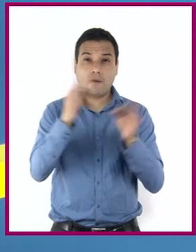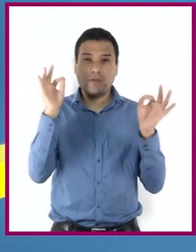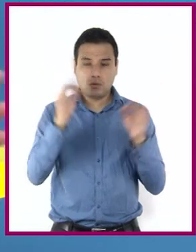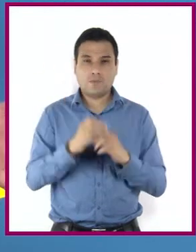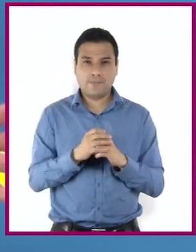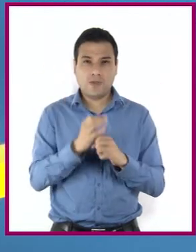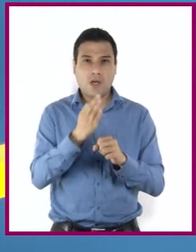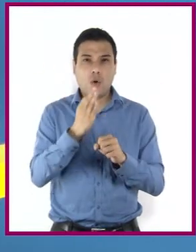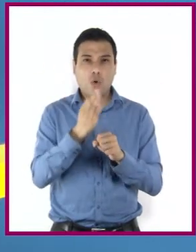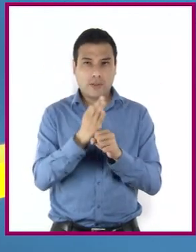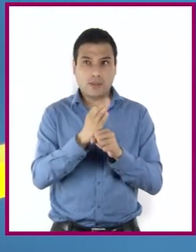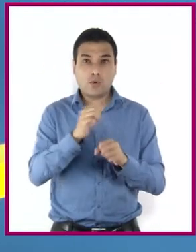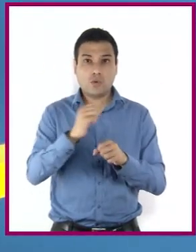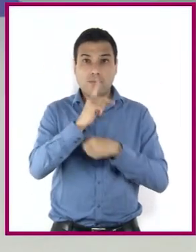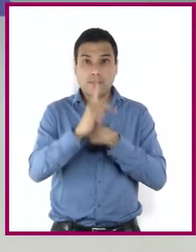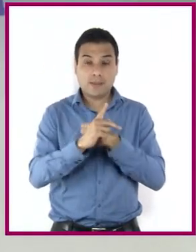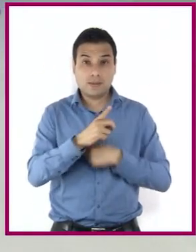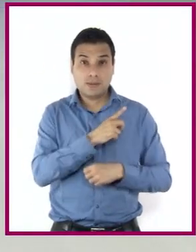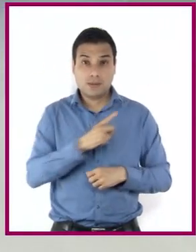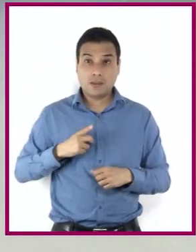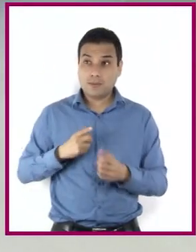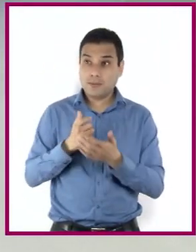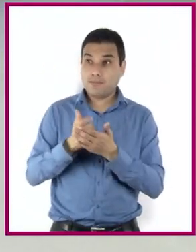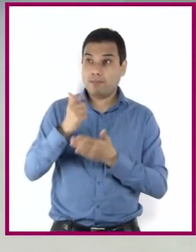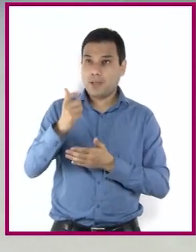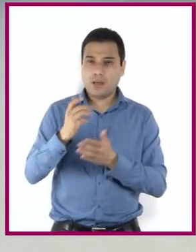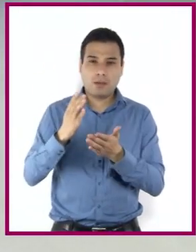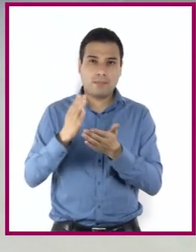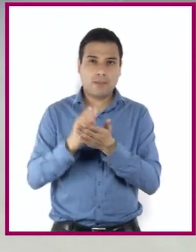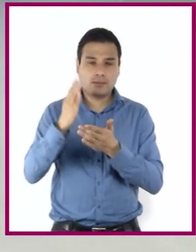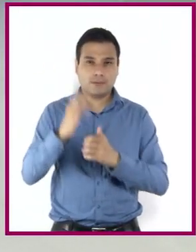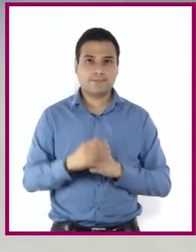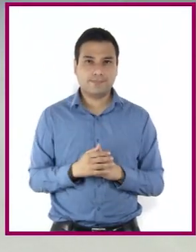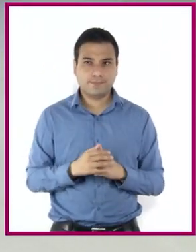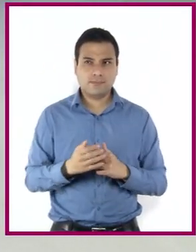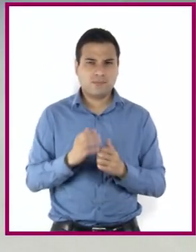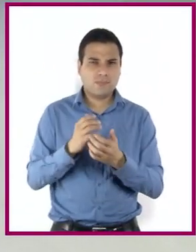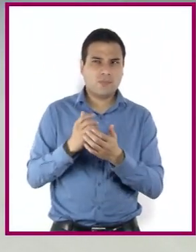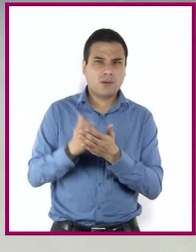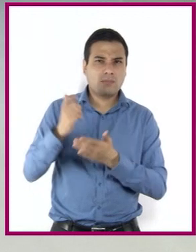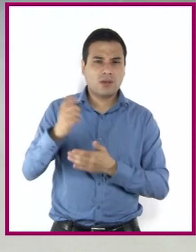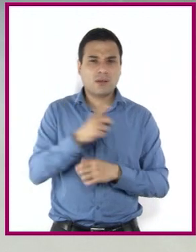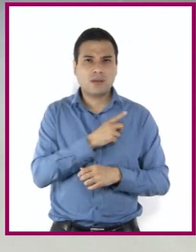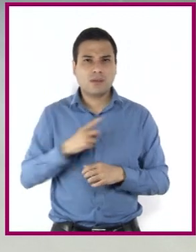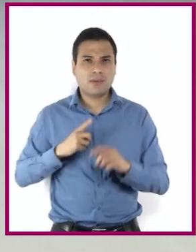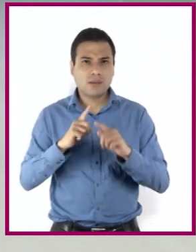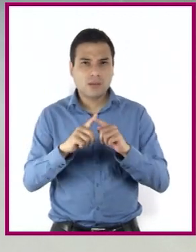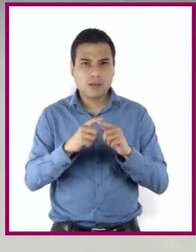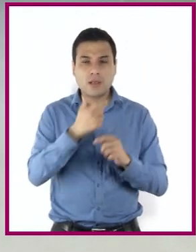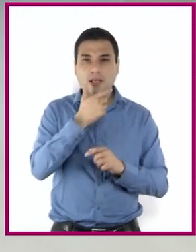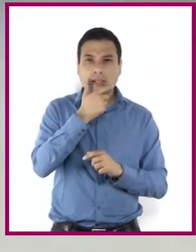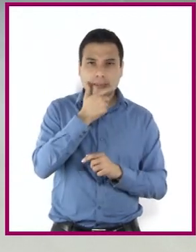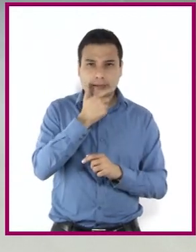de pagos de la deuda externa. Los principales acreedores eran Inglaterra, España y Francia, los cuales decidieron